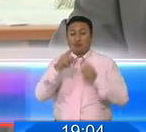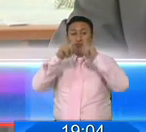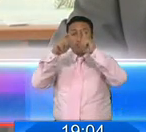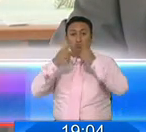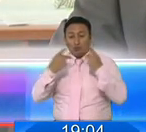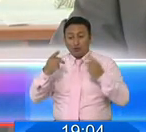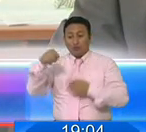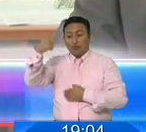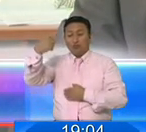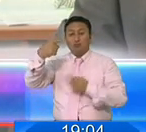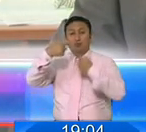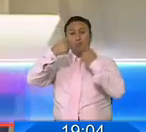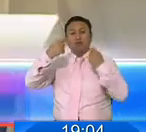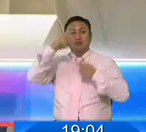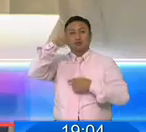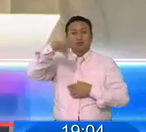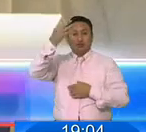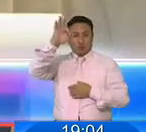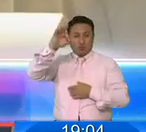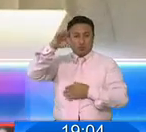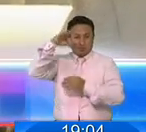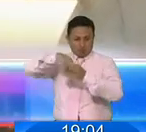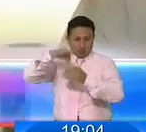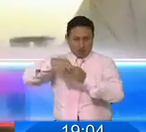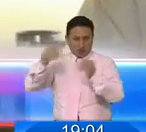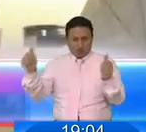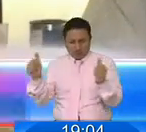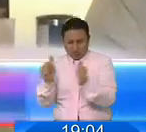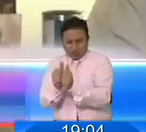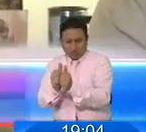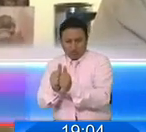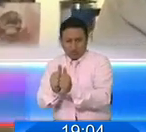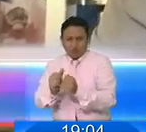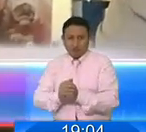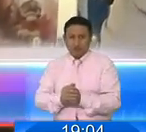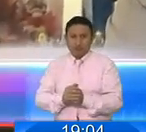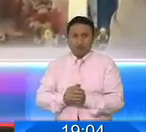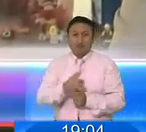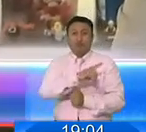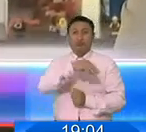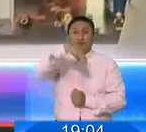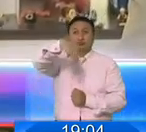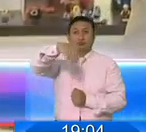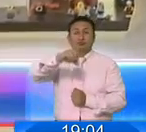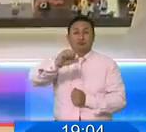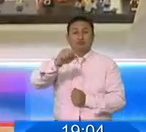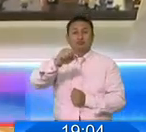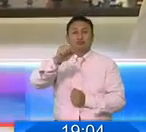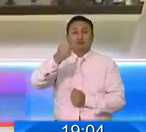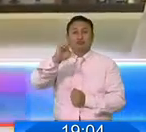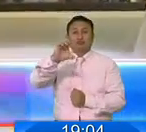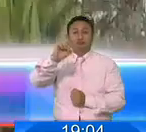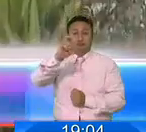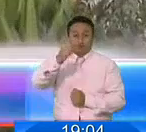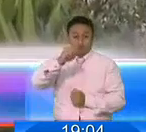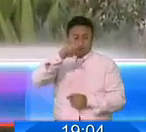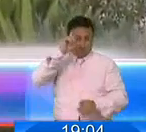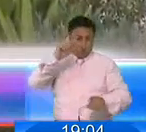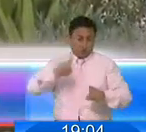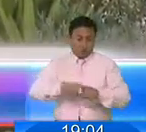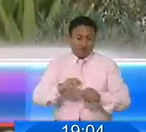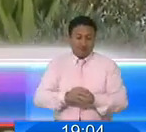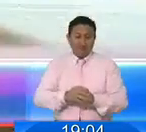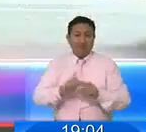elecciones de marzo del 2000 senado el abogado arturo moscoso concuerda con estas expresiones y añade que si se conforma la